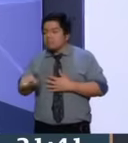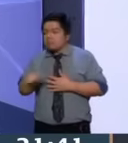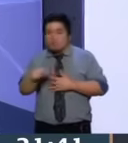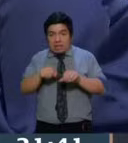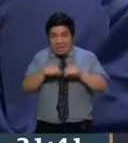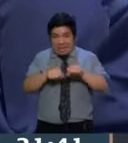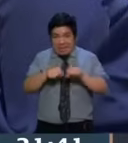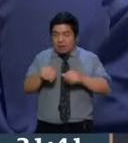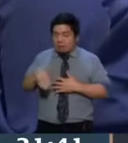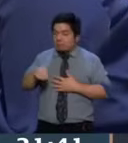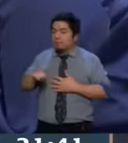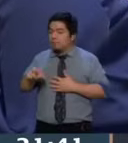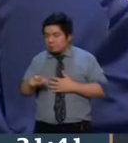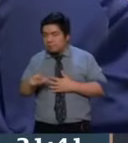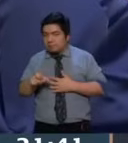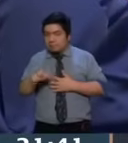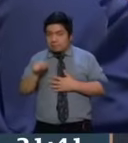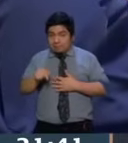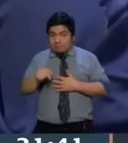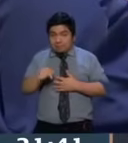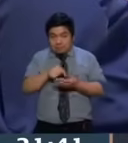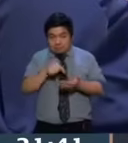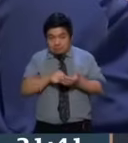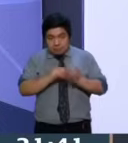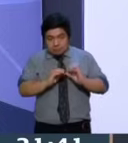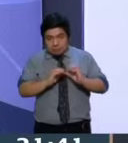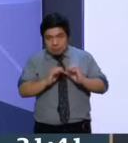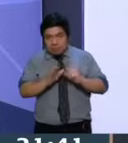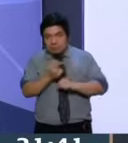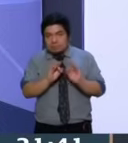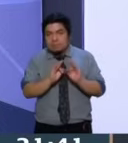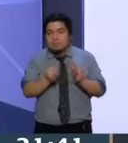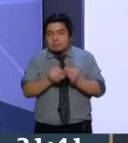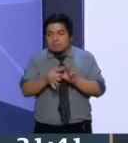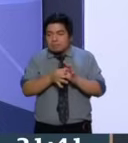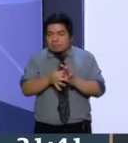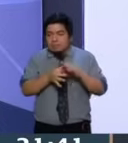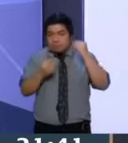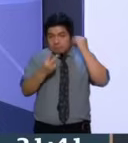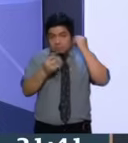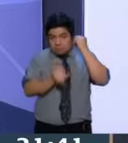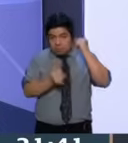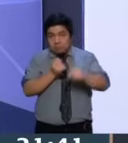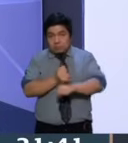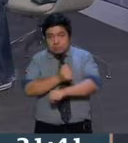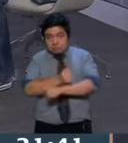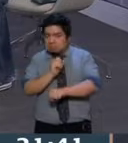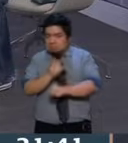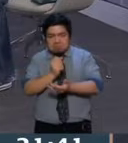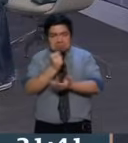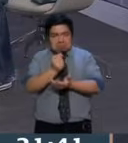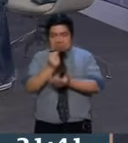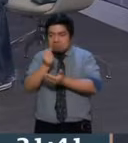del país. En fin, son espacios de cuidado, pensados de forma integral. Hay 2 en Iztapalapa con el mismo presupuesto con el